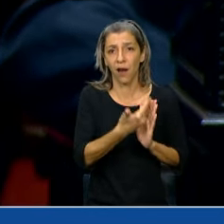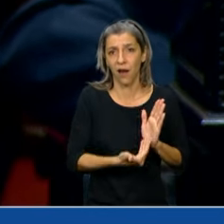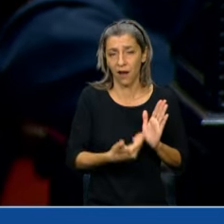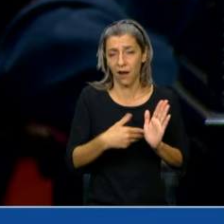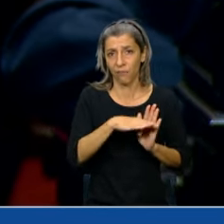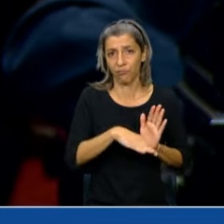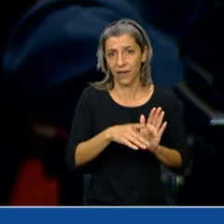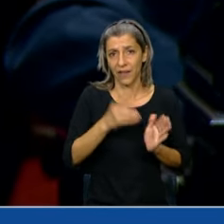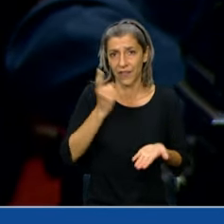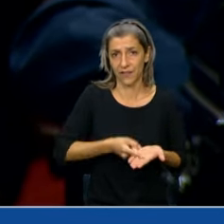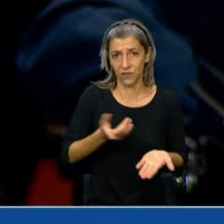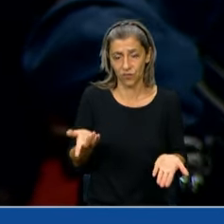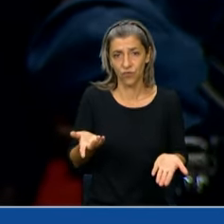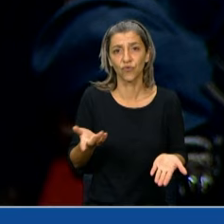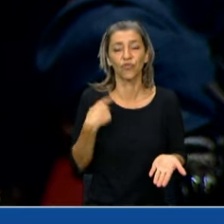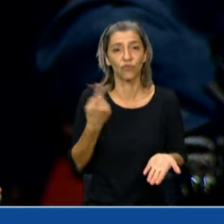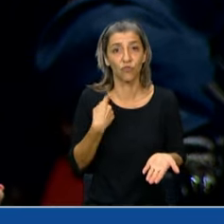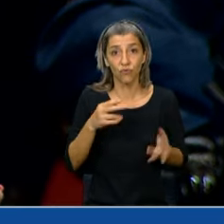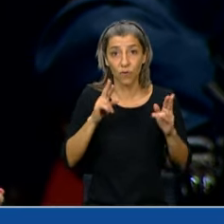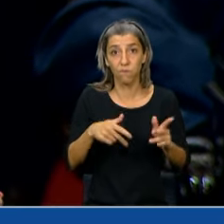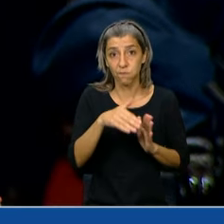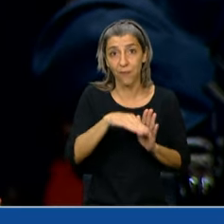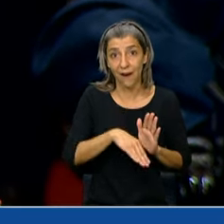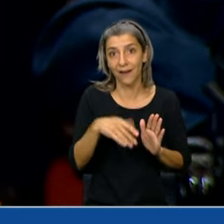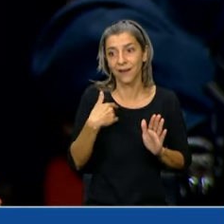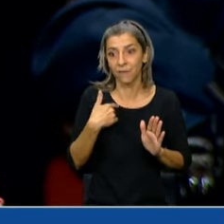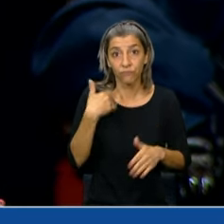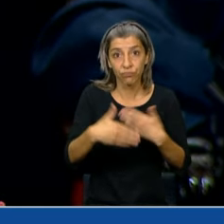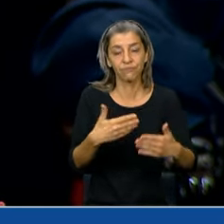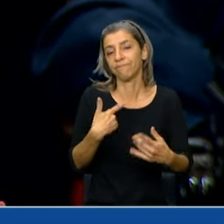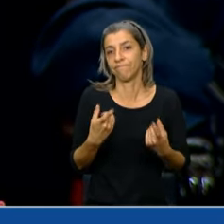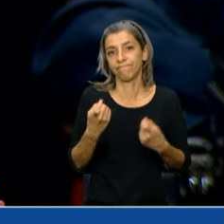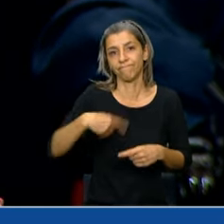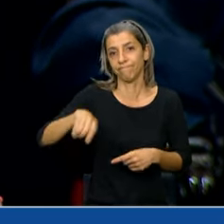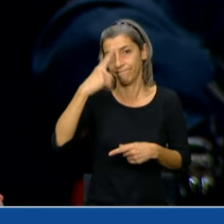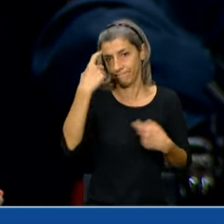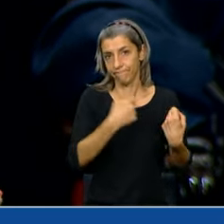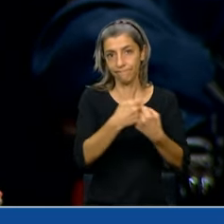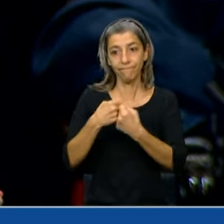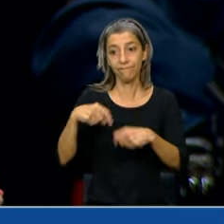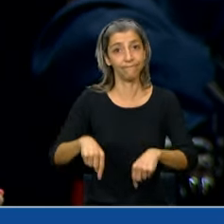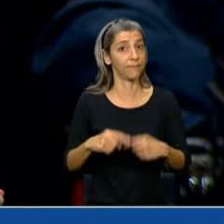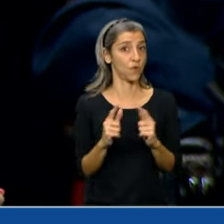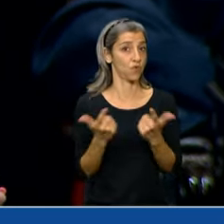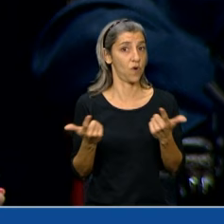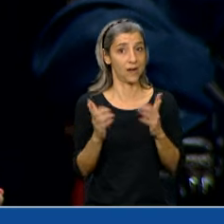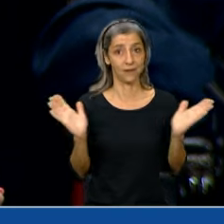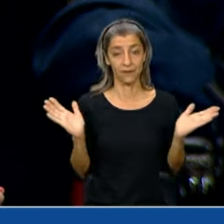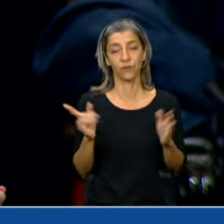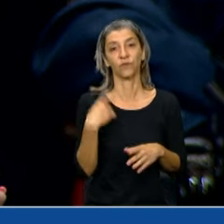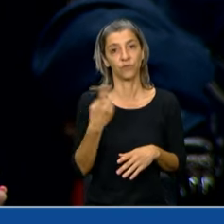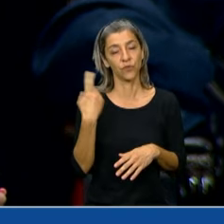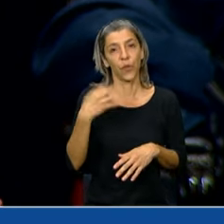política de estado necesariamente hace falta consenso y acá No hay consenso hace falta una